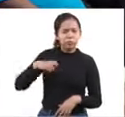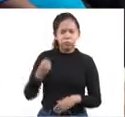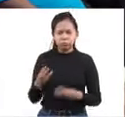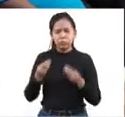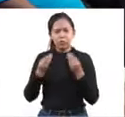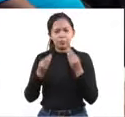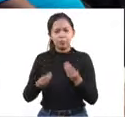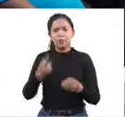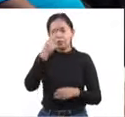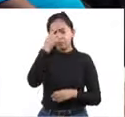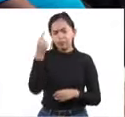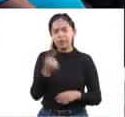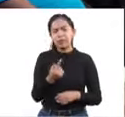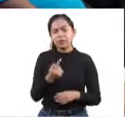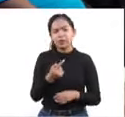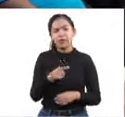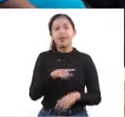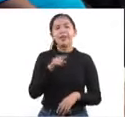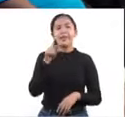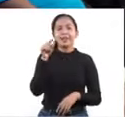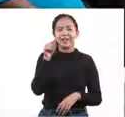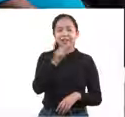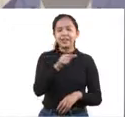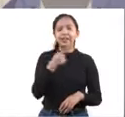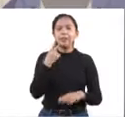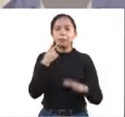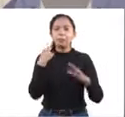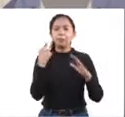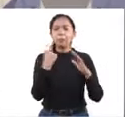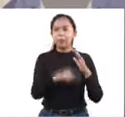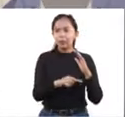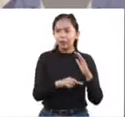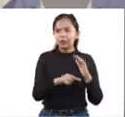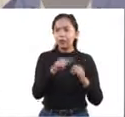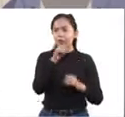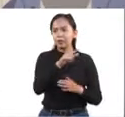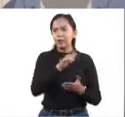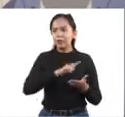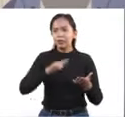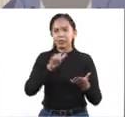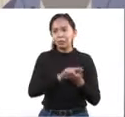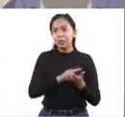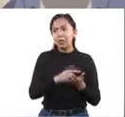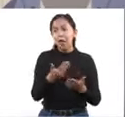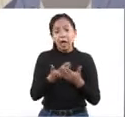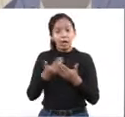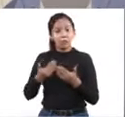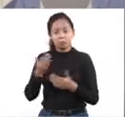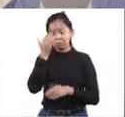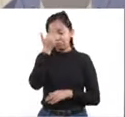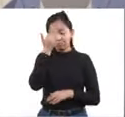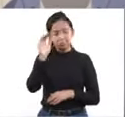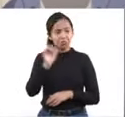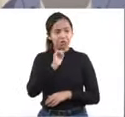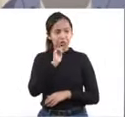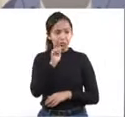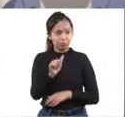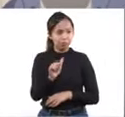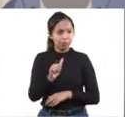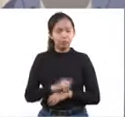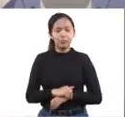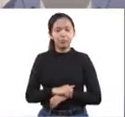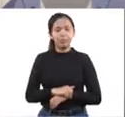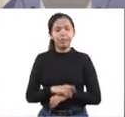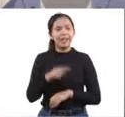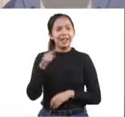de una semana ya estaba entablando la demanda en un área de ley que desconocía previamente. Un